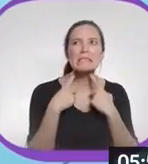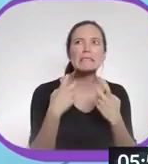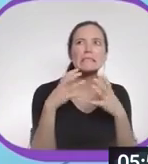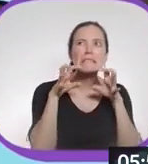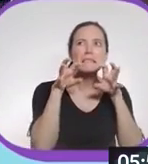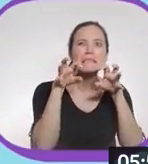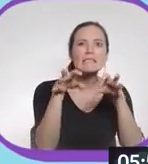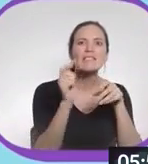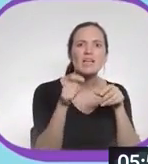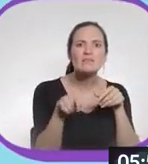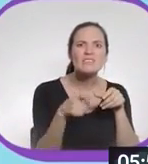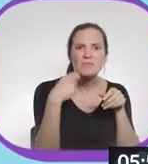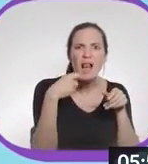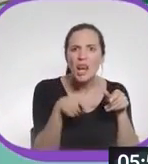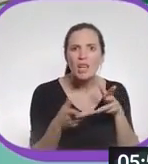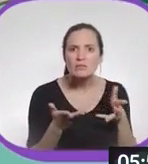boca.